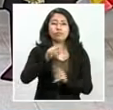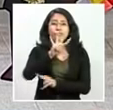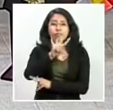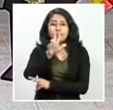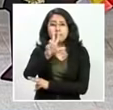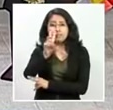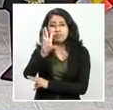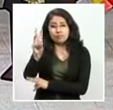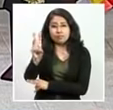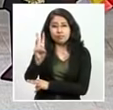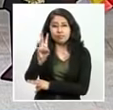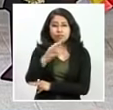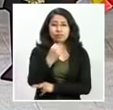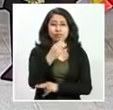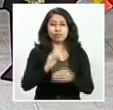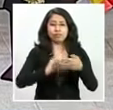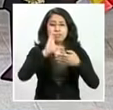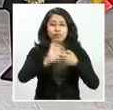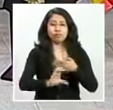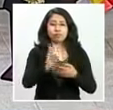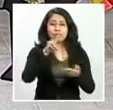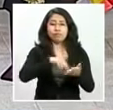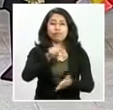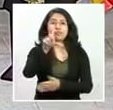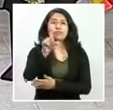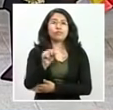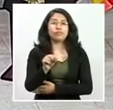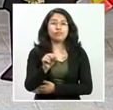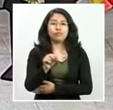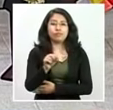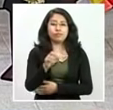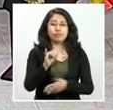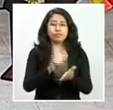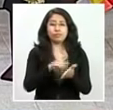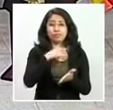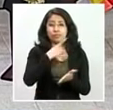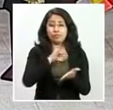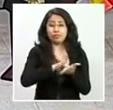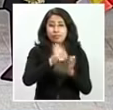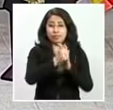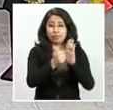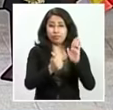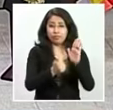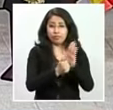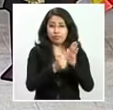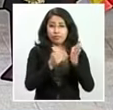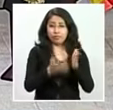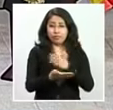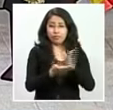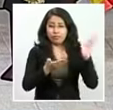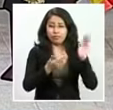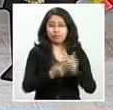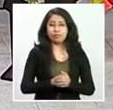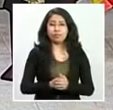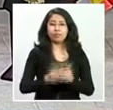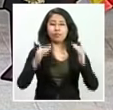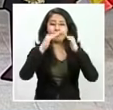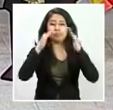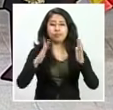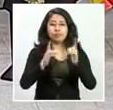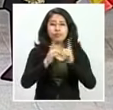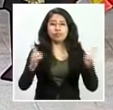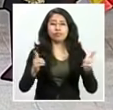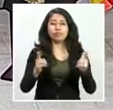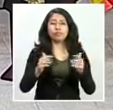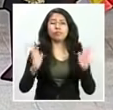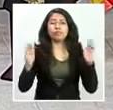4366 de 14 de octubre de 2020 de designación de Procurador General del Estado. Es dado en la Casa Grande del Pueblo de